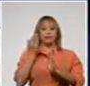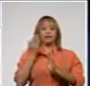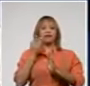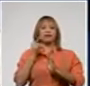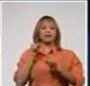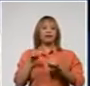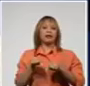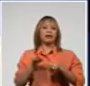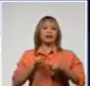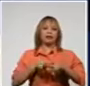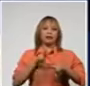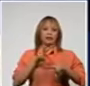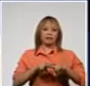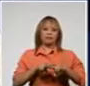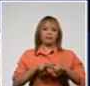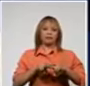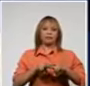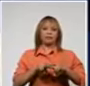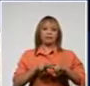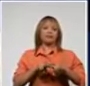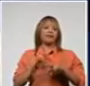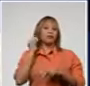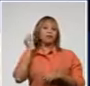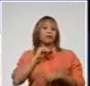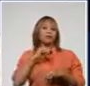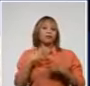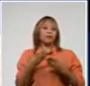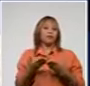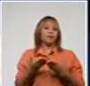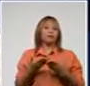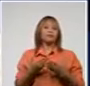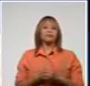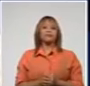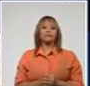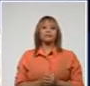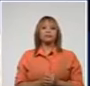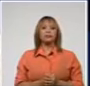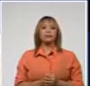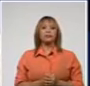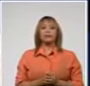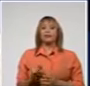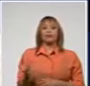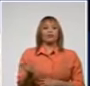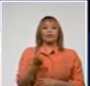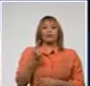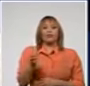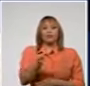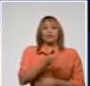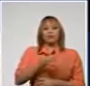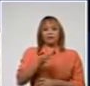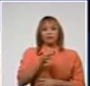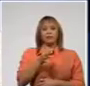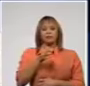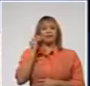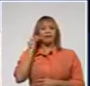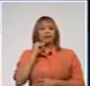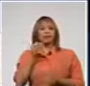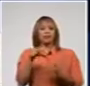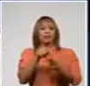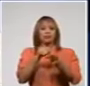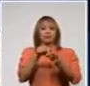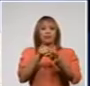de La Habana, que como sabemos es un solo municipio, teniendo en cuenta que lo que